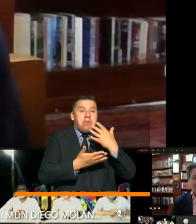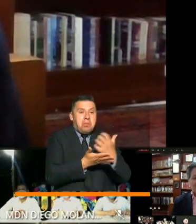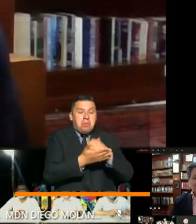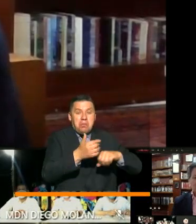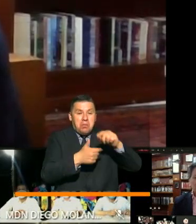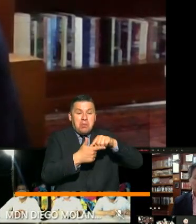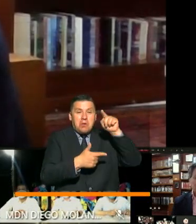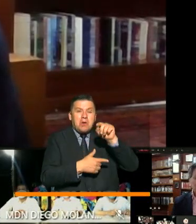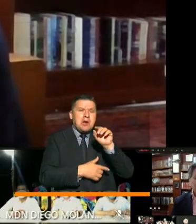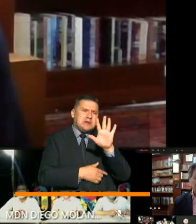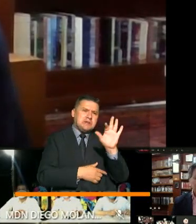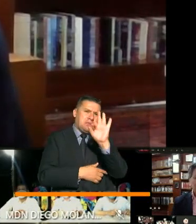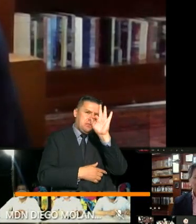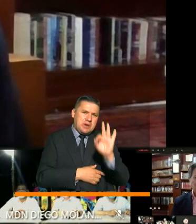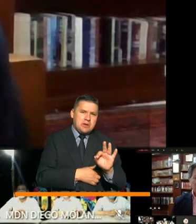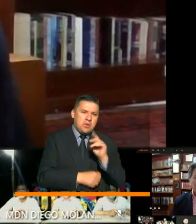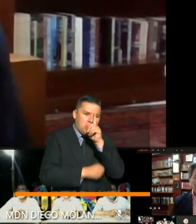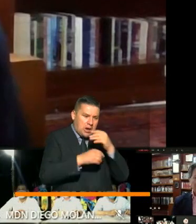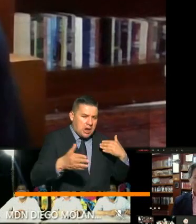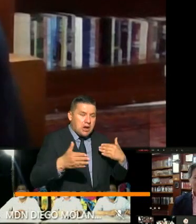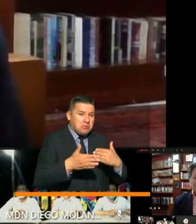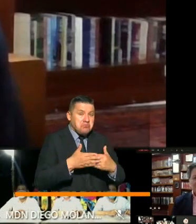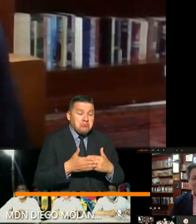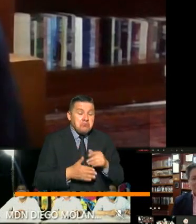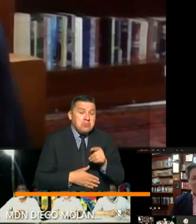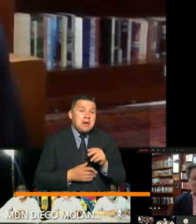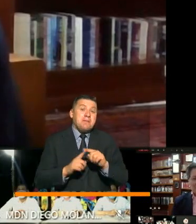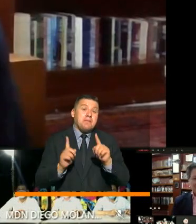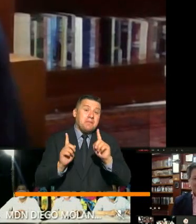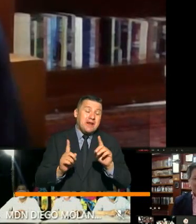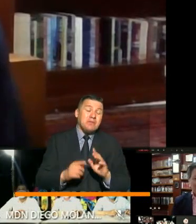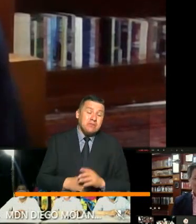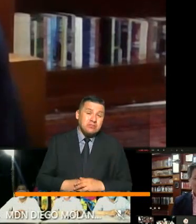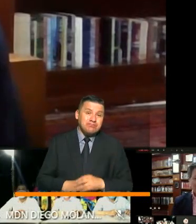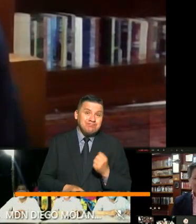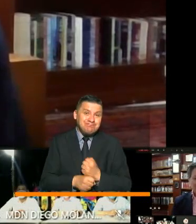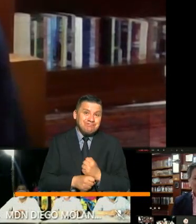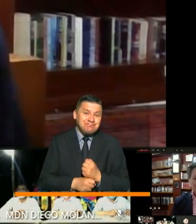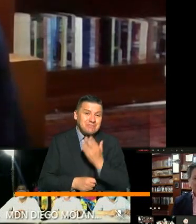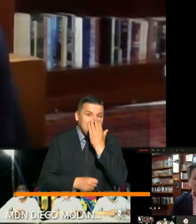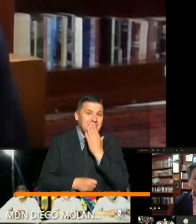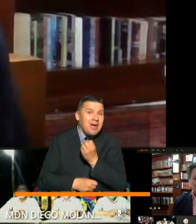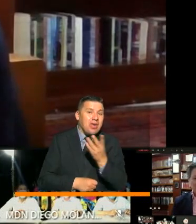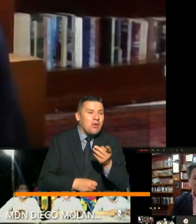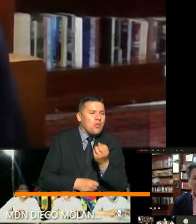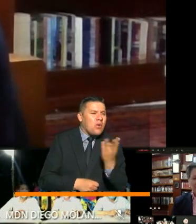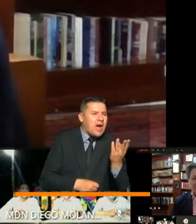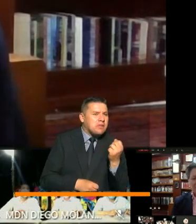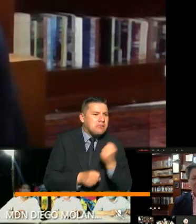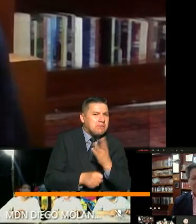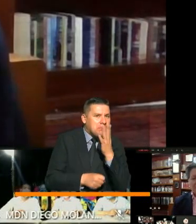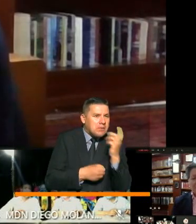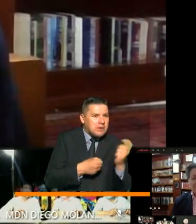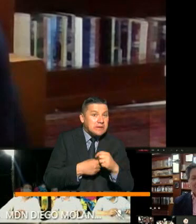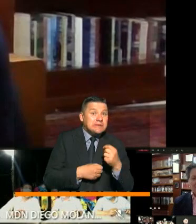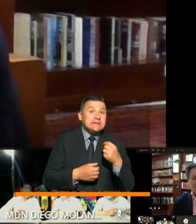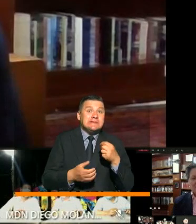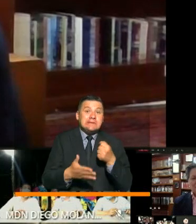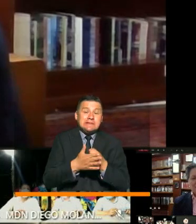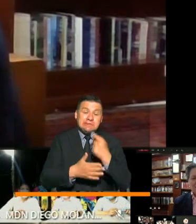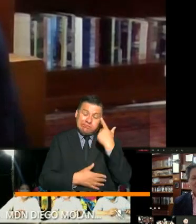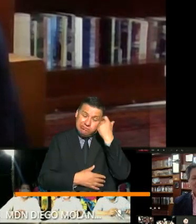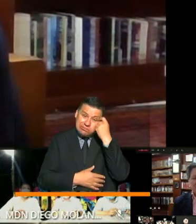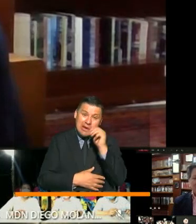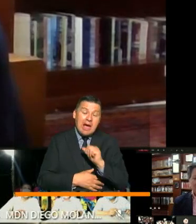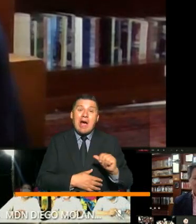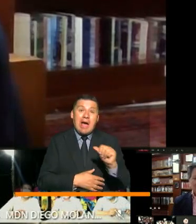de cerca del 5% en este año. Sin embargo, pues el desempleo es aún un gran reto y en particular para